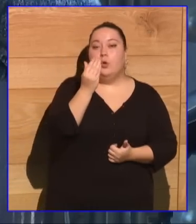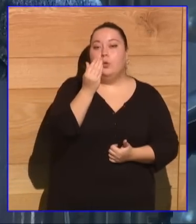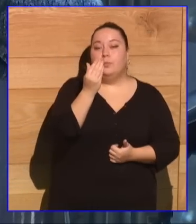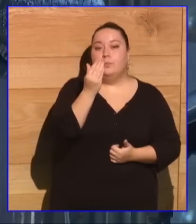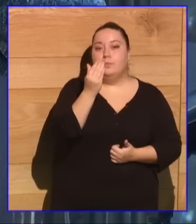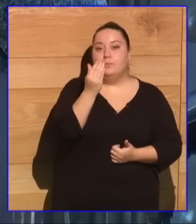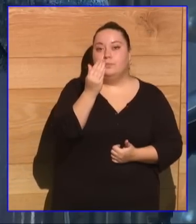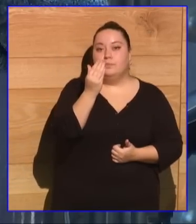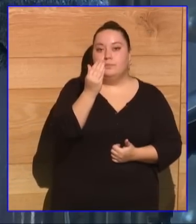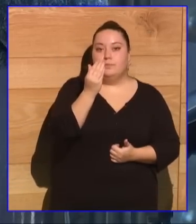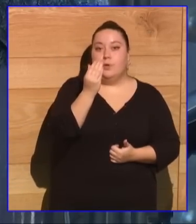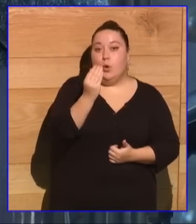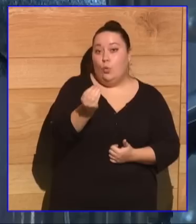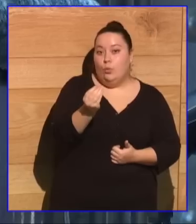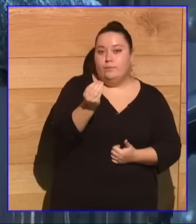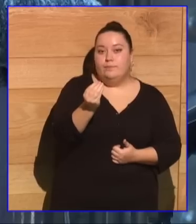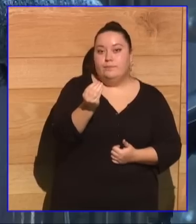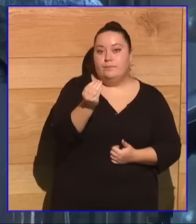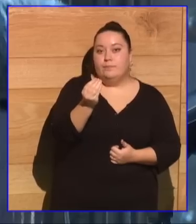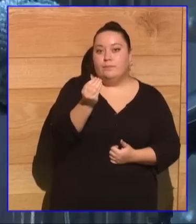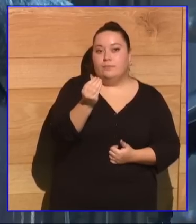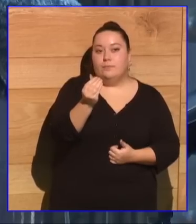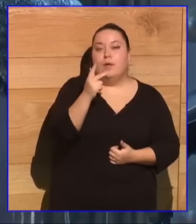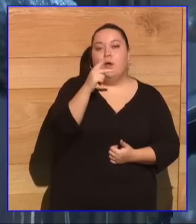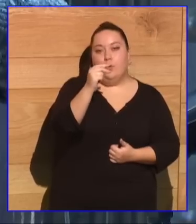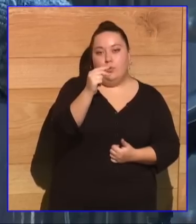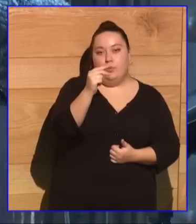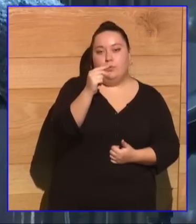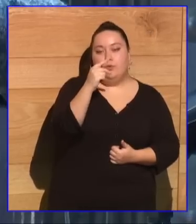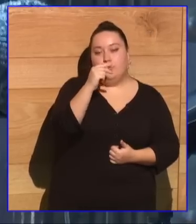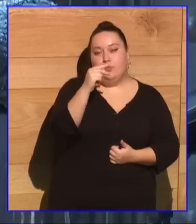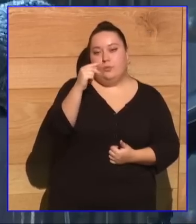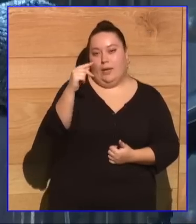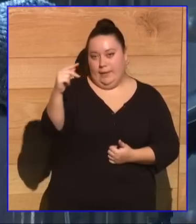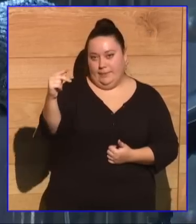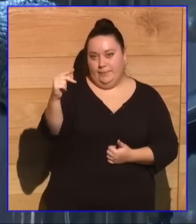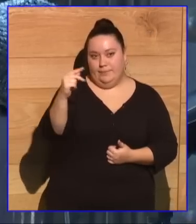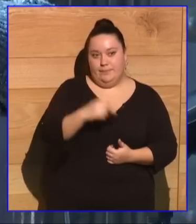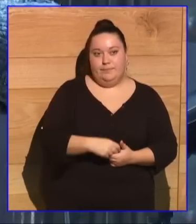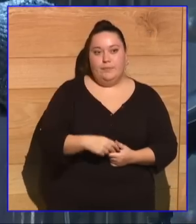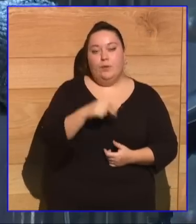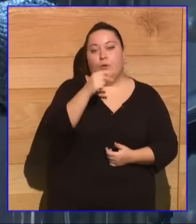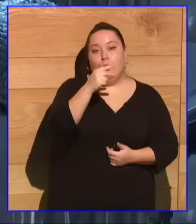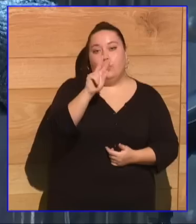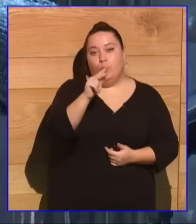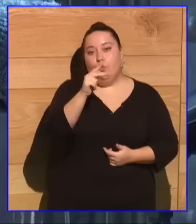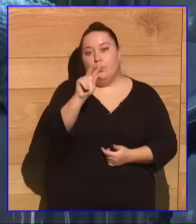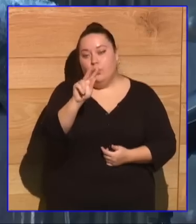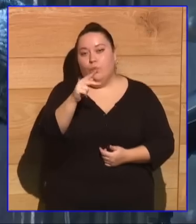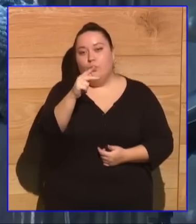Klux. No dejes tanta pausa. ¿Cómo es? Ku Klux Klan. Klux, o sea, es Klux Klan. No, Ku Klux